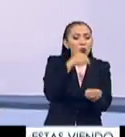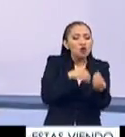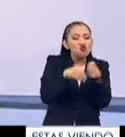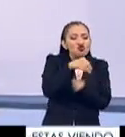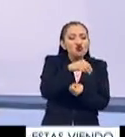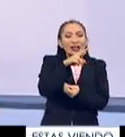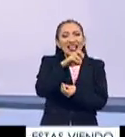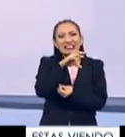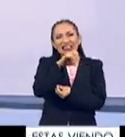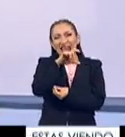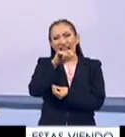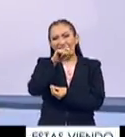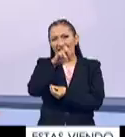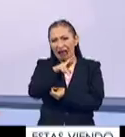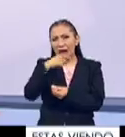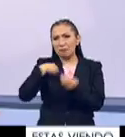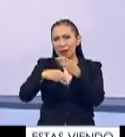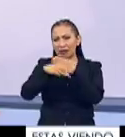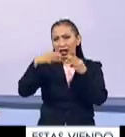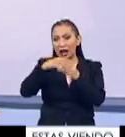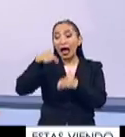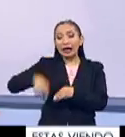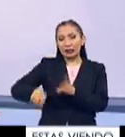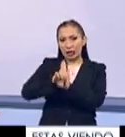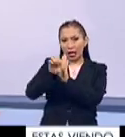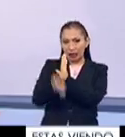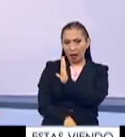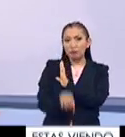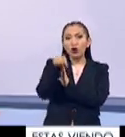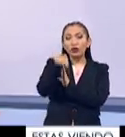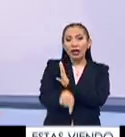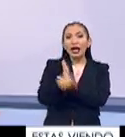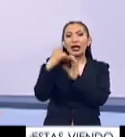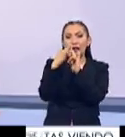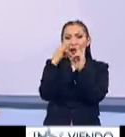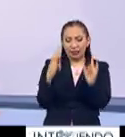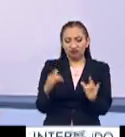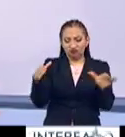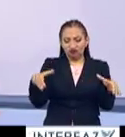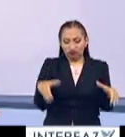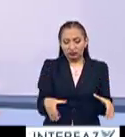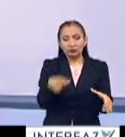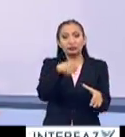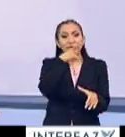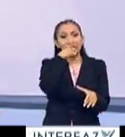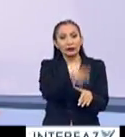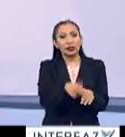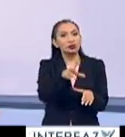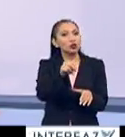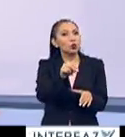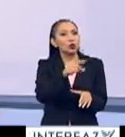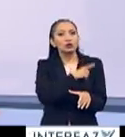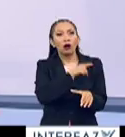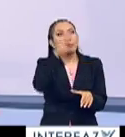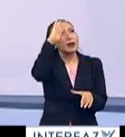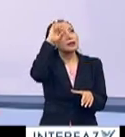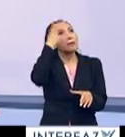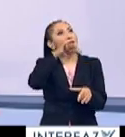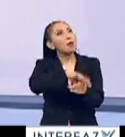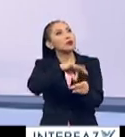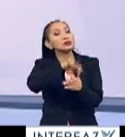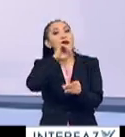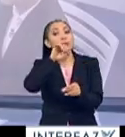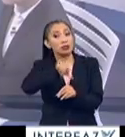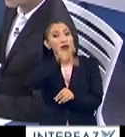reciclar todo el material electoral. Aquí en el estudio tenemos un ejemplo de cada una de ellas. Déjame decirte que no solamente están pensadas para votar,